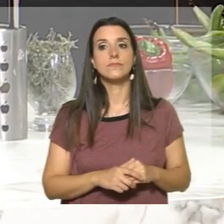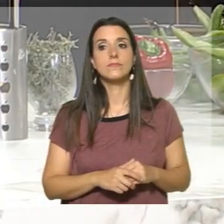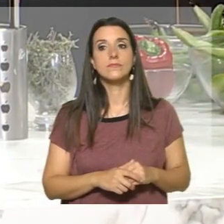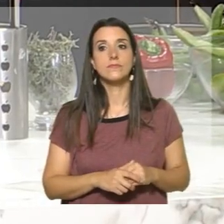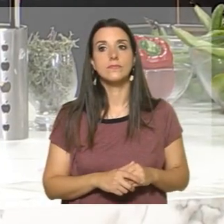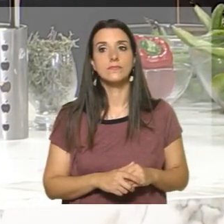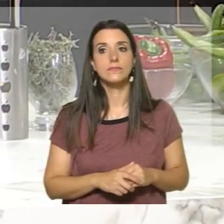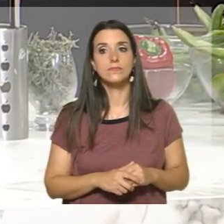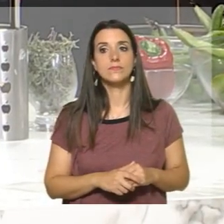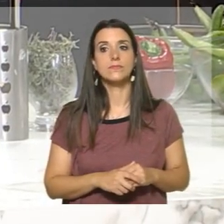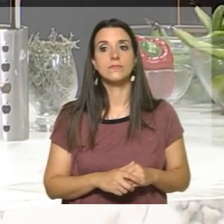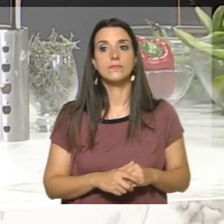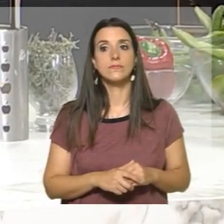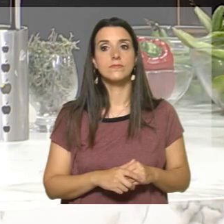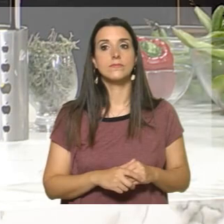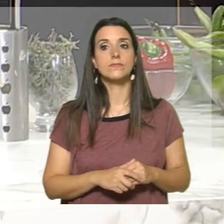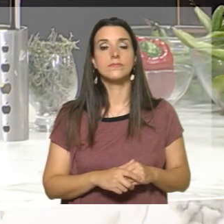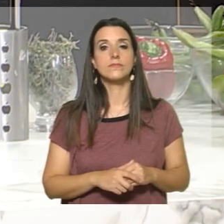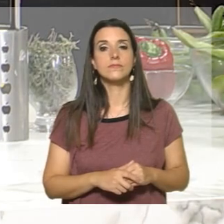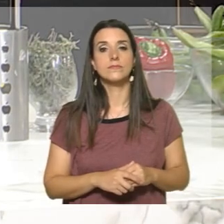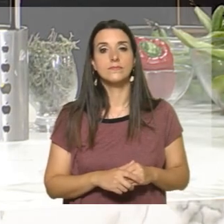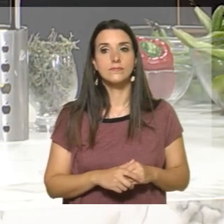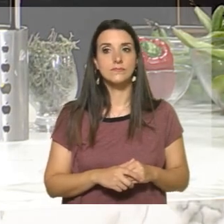Mira, ahí.